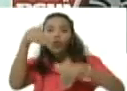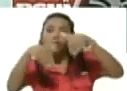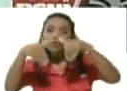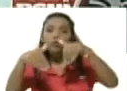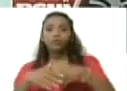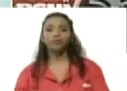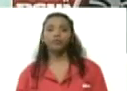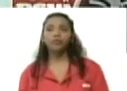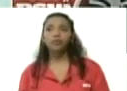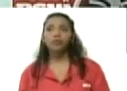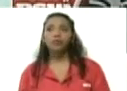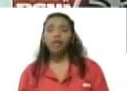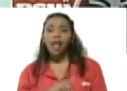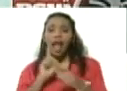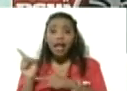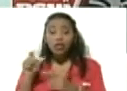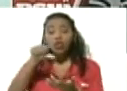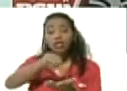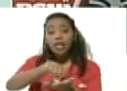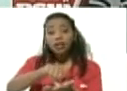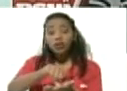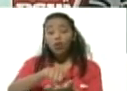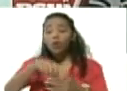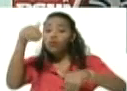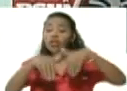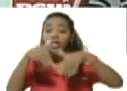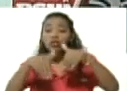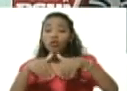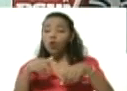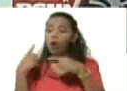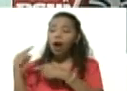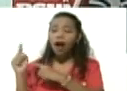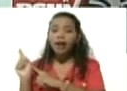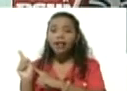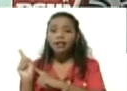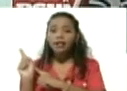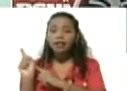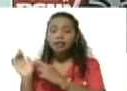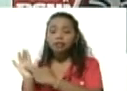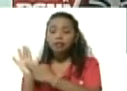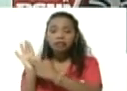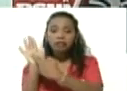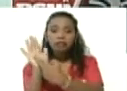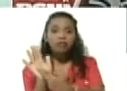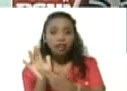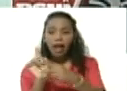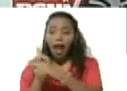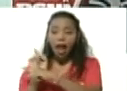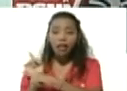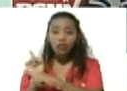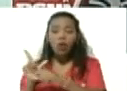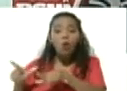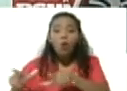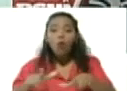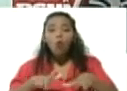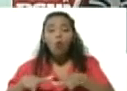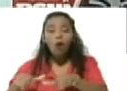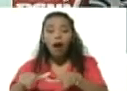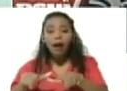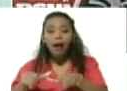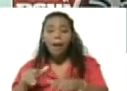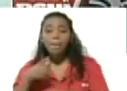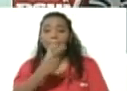pero esos centros de votación estaban referidos precisamente a eso, el lugar donde las personas iban